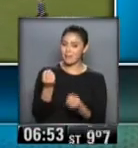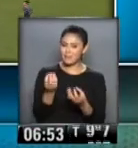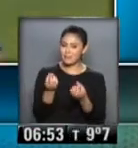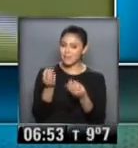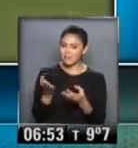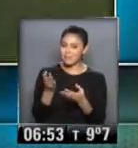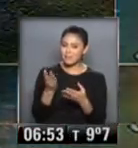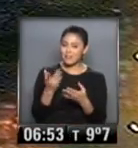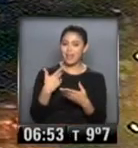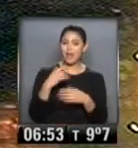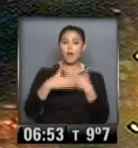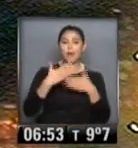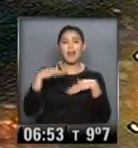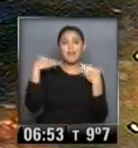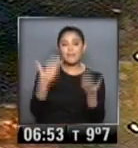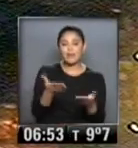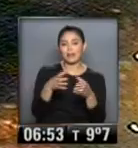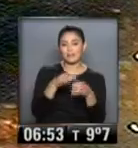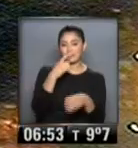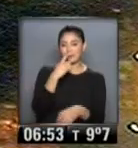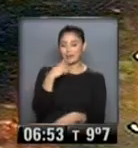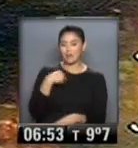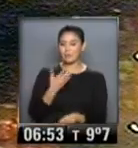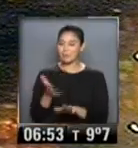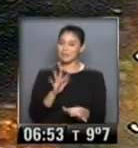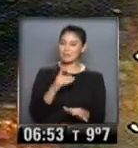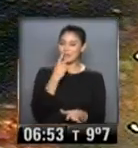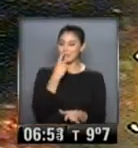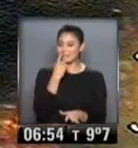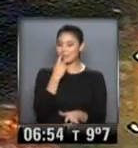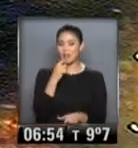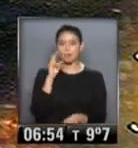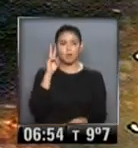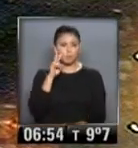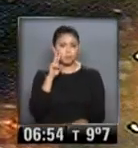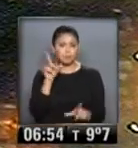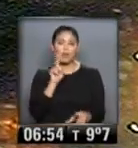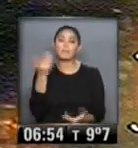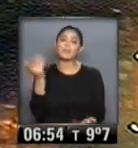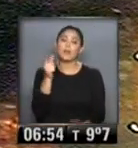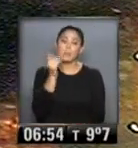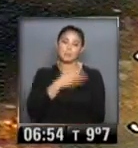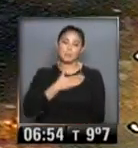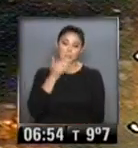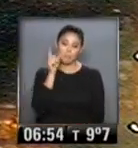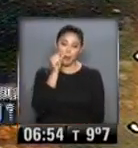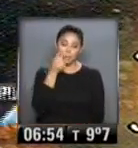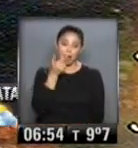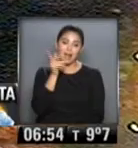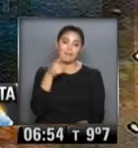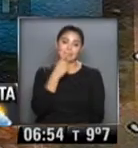Roberto, jugar para River. Ustedes saben, soy un poco gallinita, mucho no lo sigo, pero mi papá era de River y bueno, sigo con la